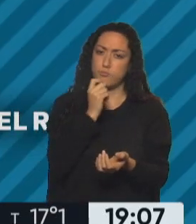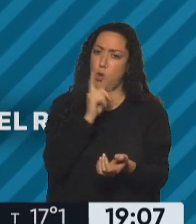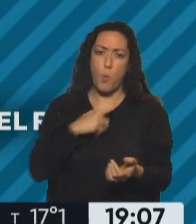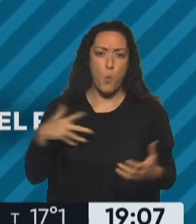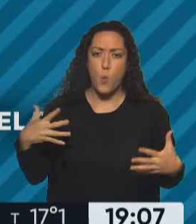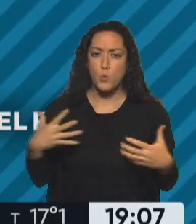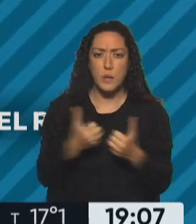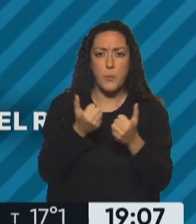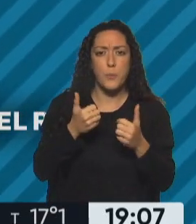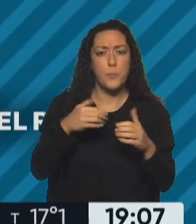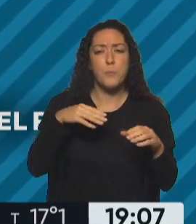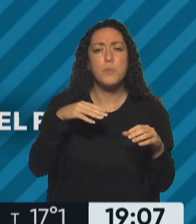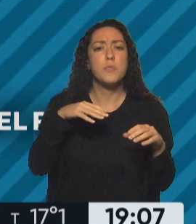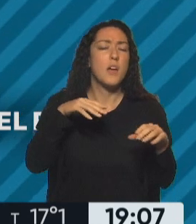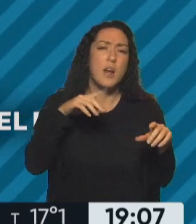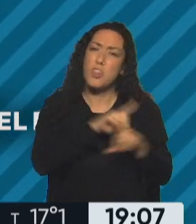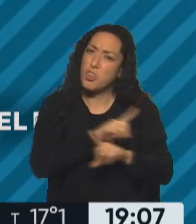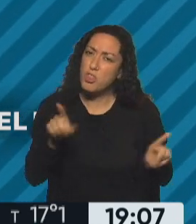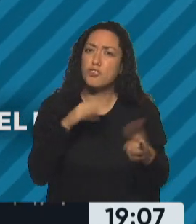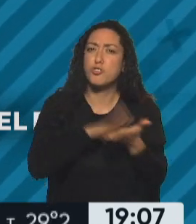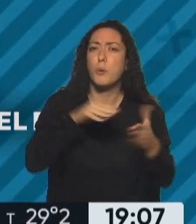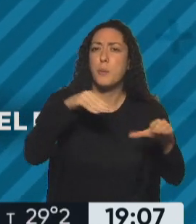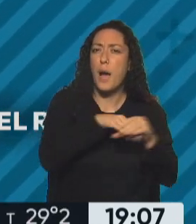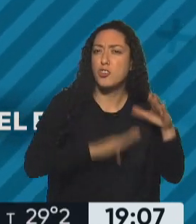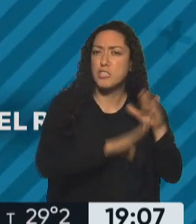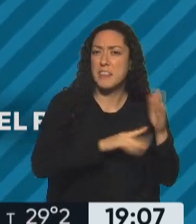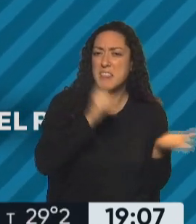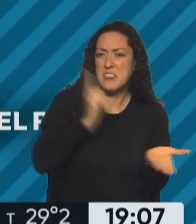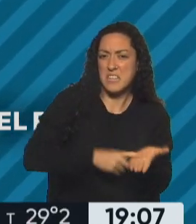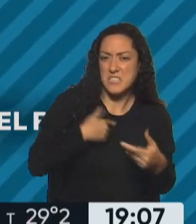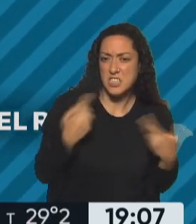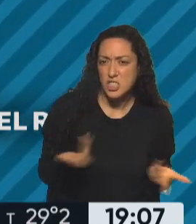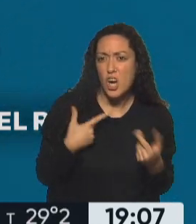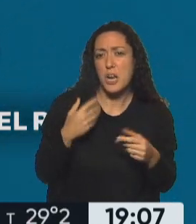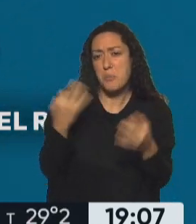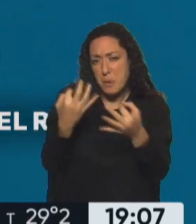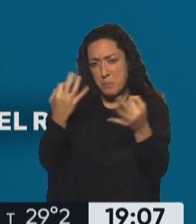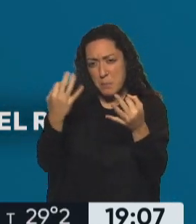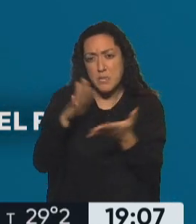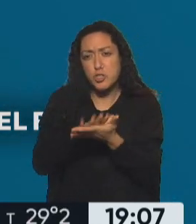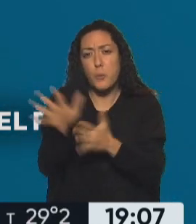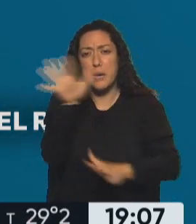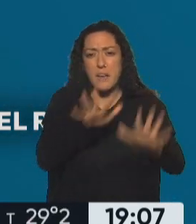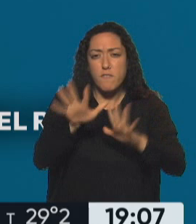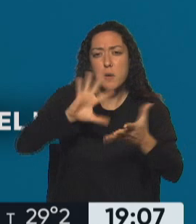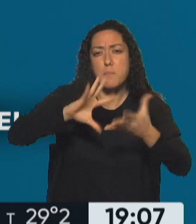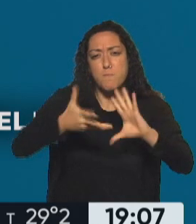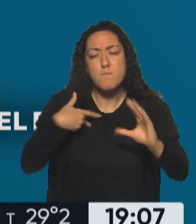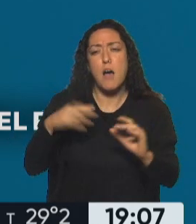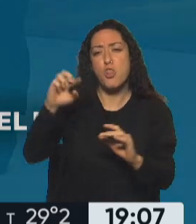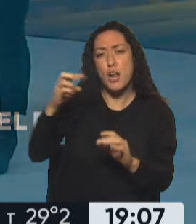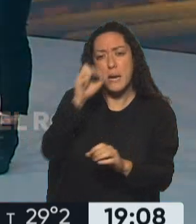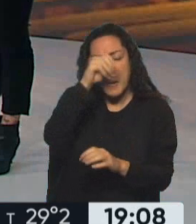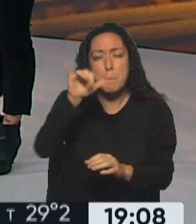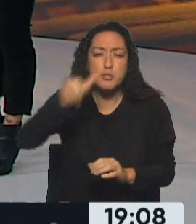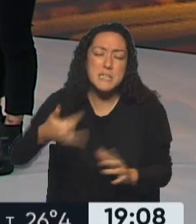Central. Está bien que le acomoden el dólar al campo, pero nosotros también tenemos necesidades. Rosato venía pidiendo un dólar diferencial antes de